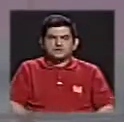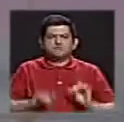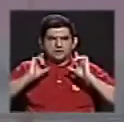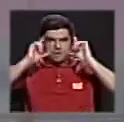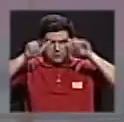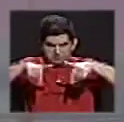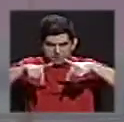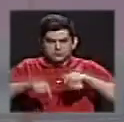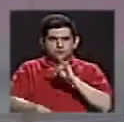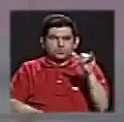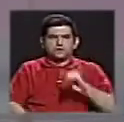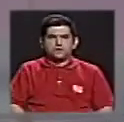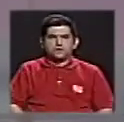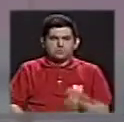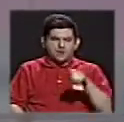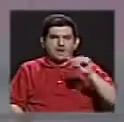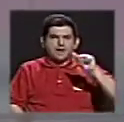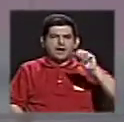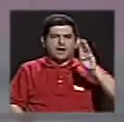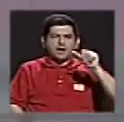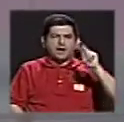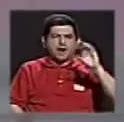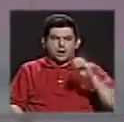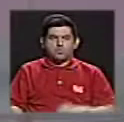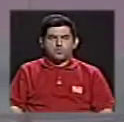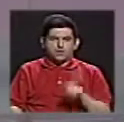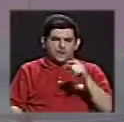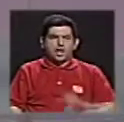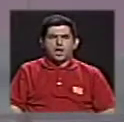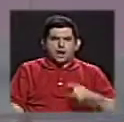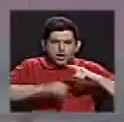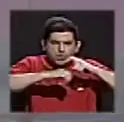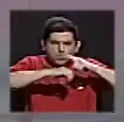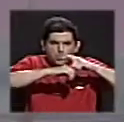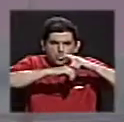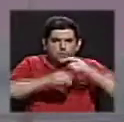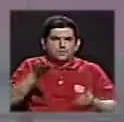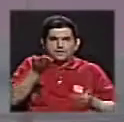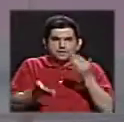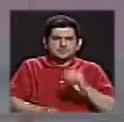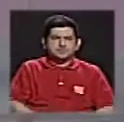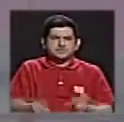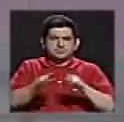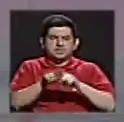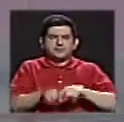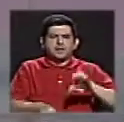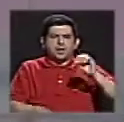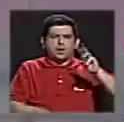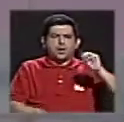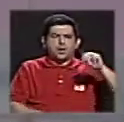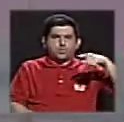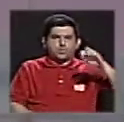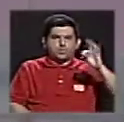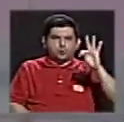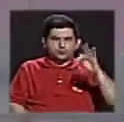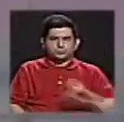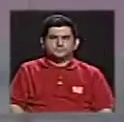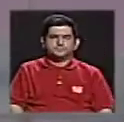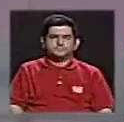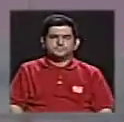basura, procesamos en abonos, ya sea mediante la lombricultura, ya sea mediante la compost, el abono